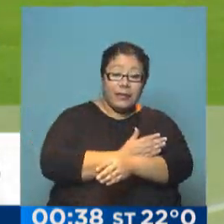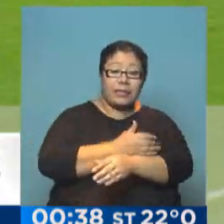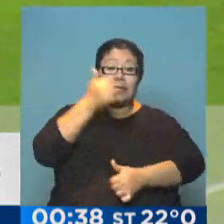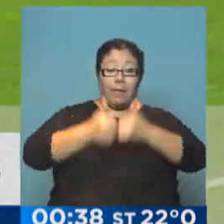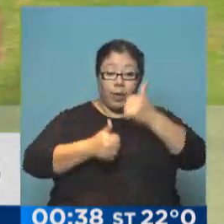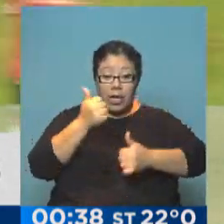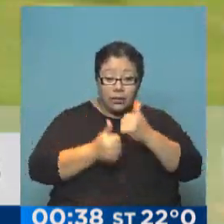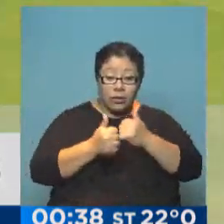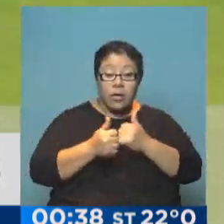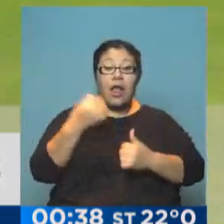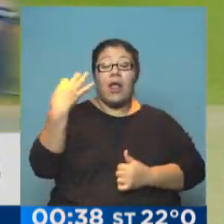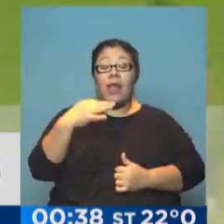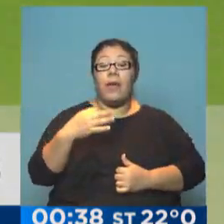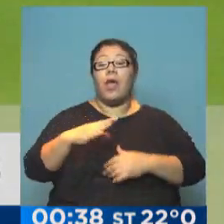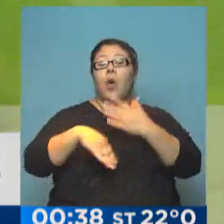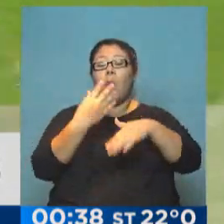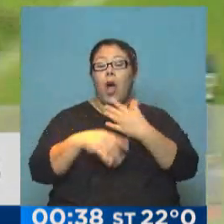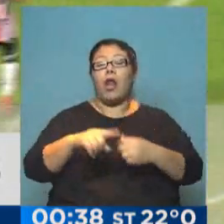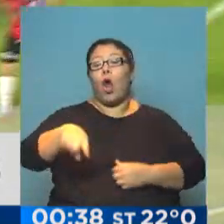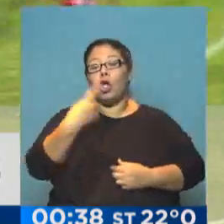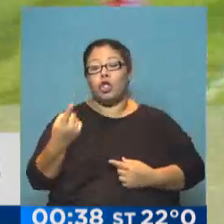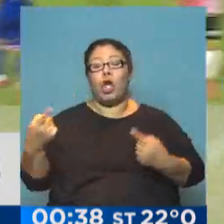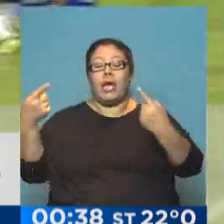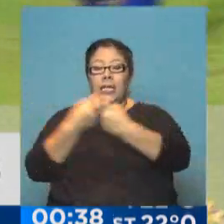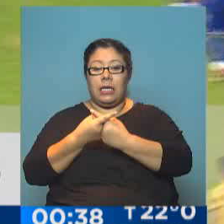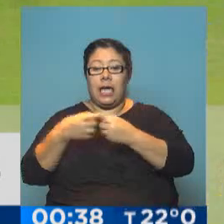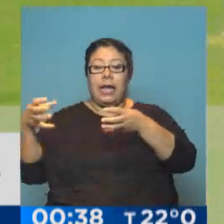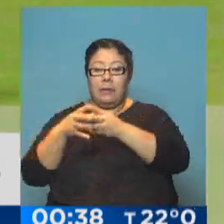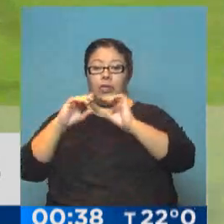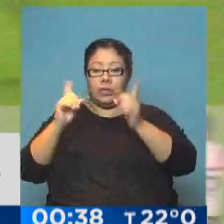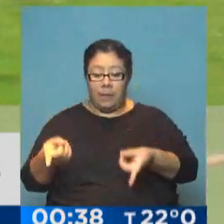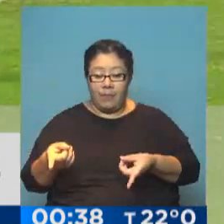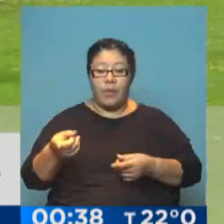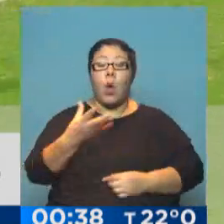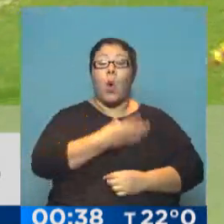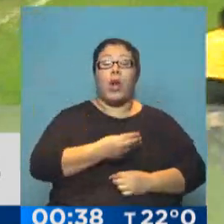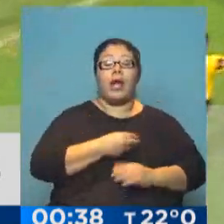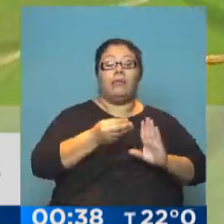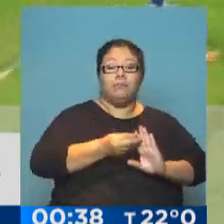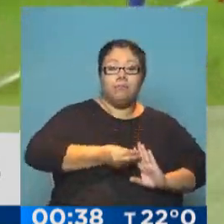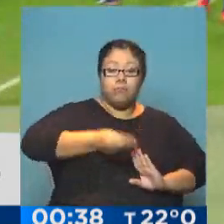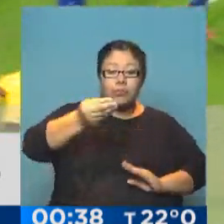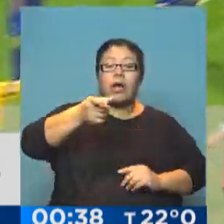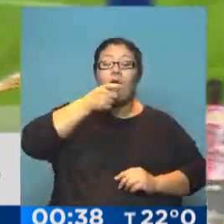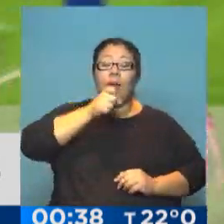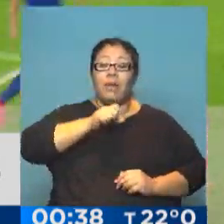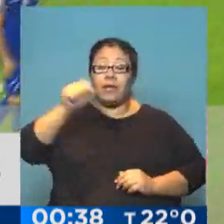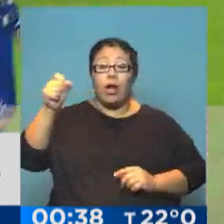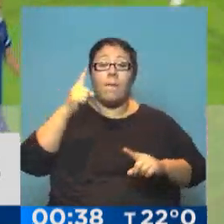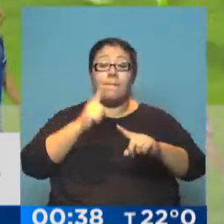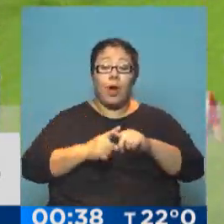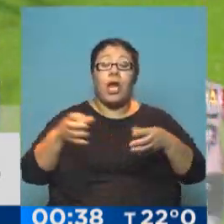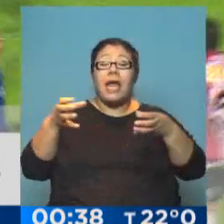jugando un partido con otro equipo que está en la misma situación. Y Huracán clasifica a la Libertadores, también a jugar este repechaje, por ser el mejor